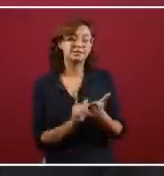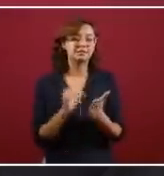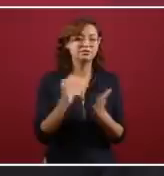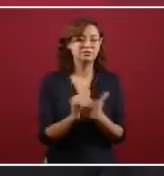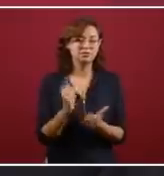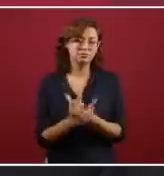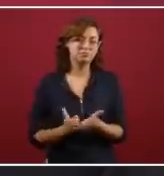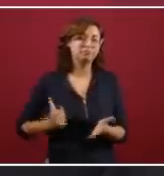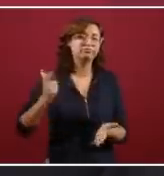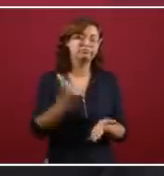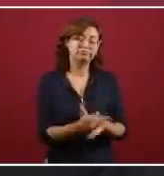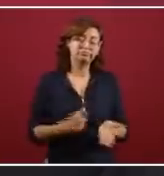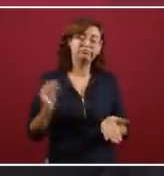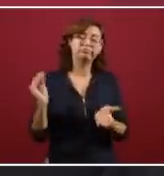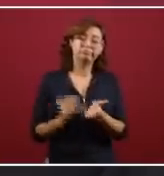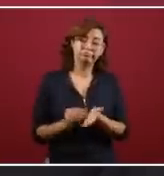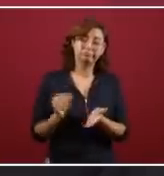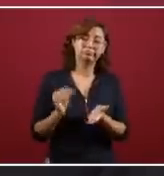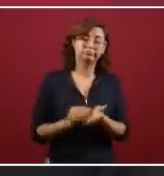de pesos.